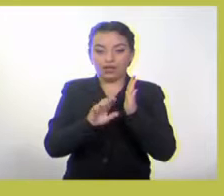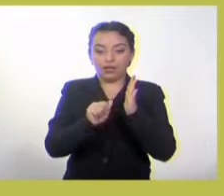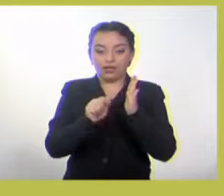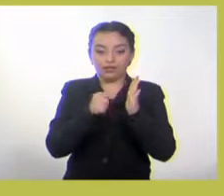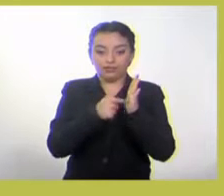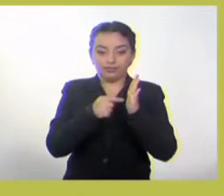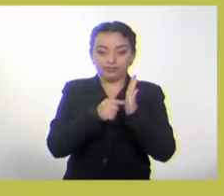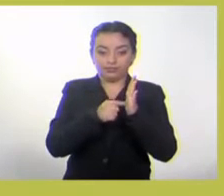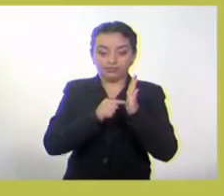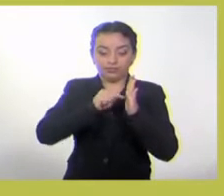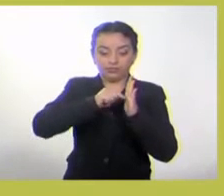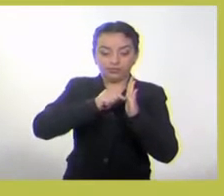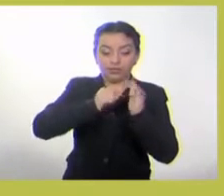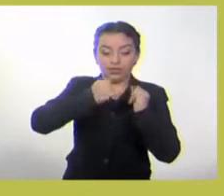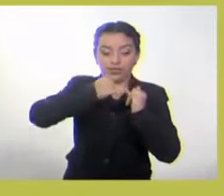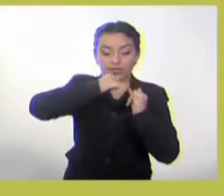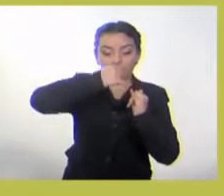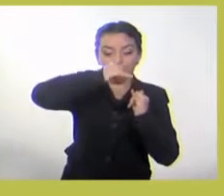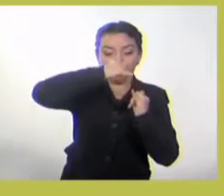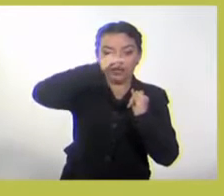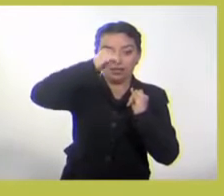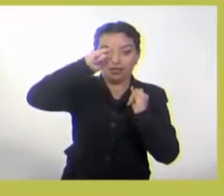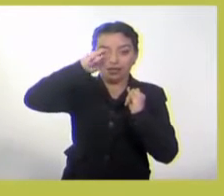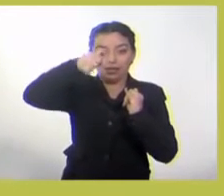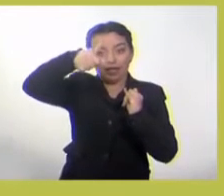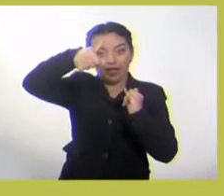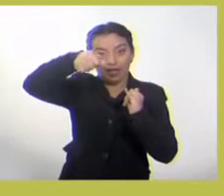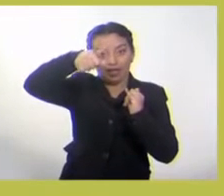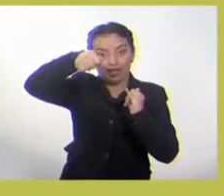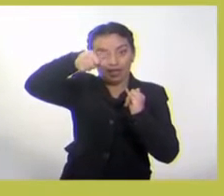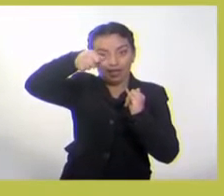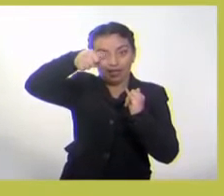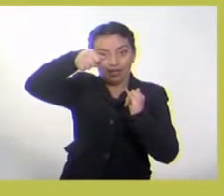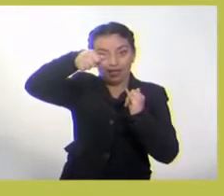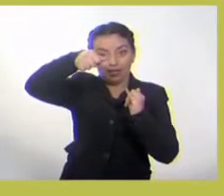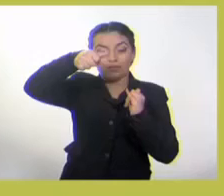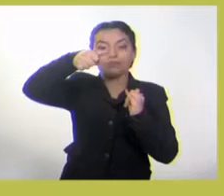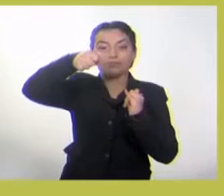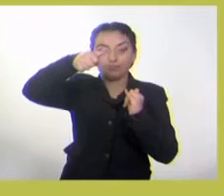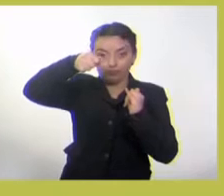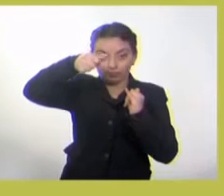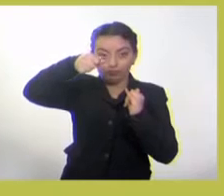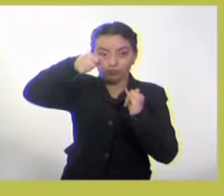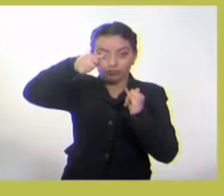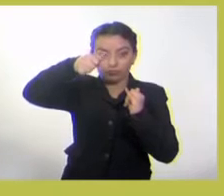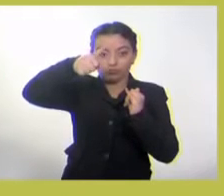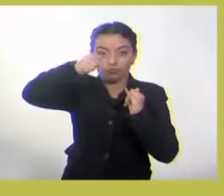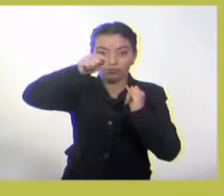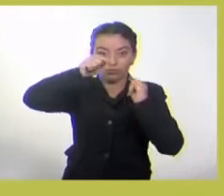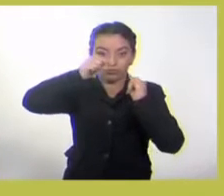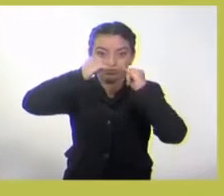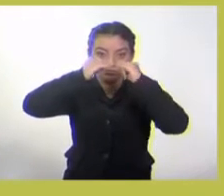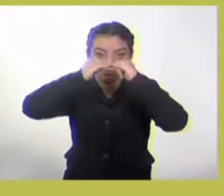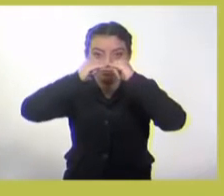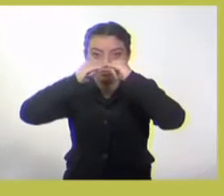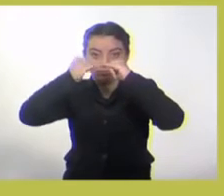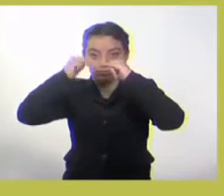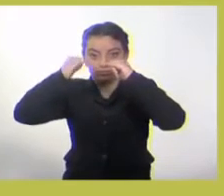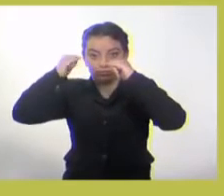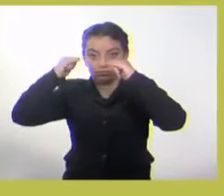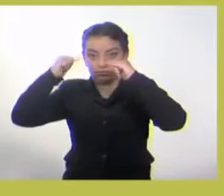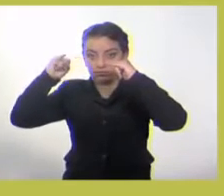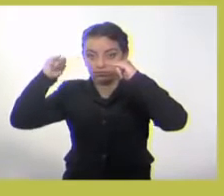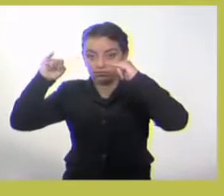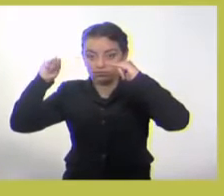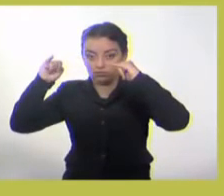al interruptor. Una vez que cerramos el interruptor, la corriente eléctrica sigue hasta llegar